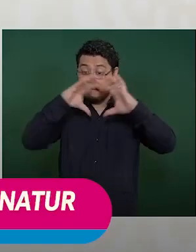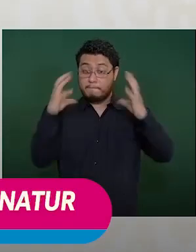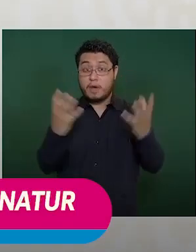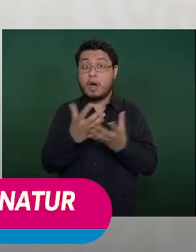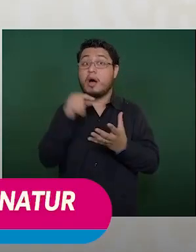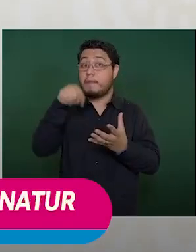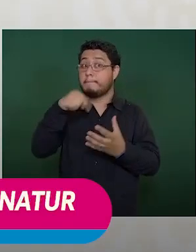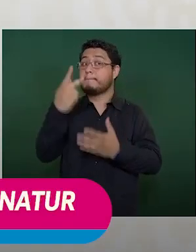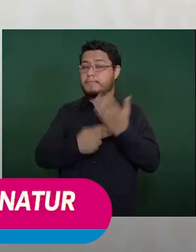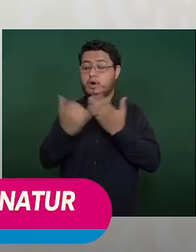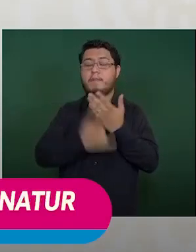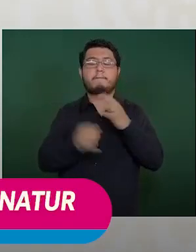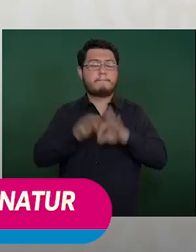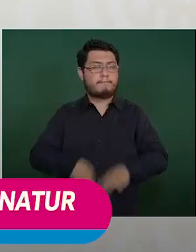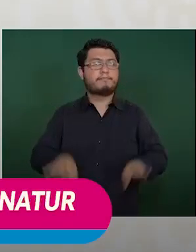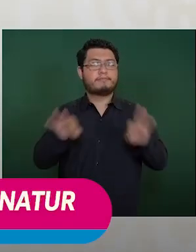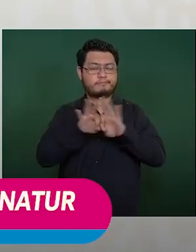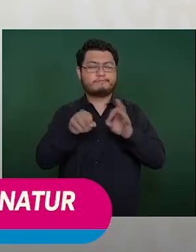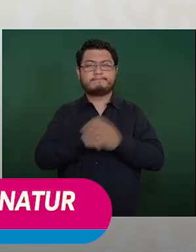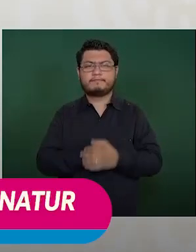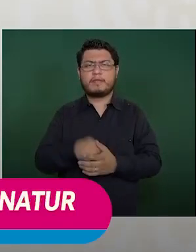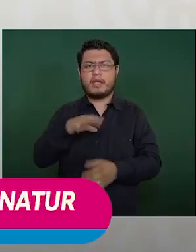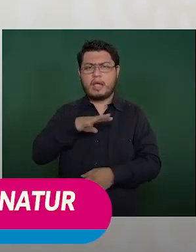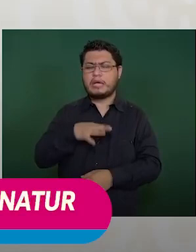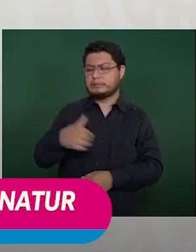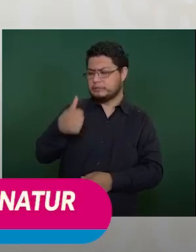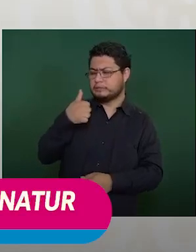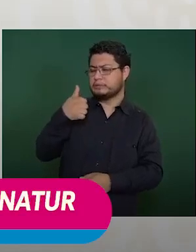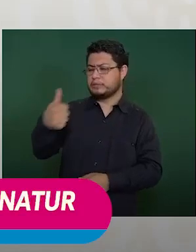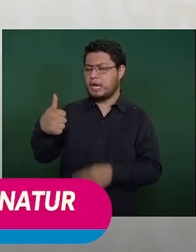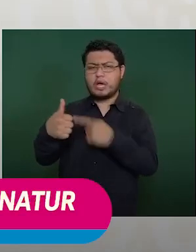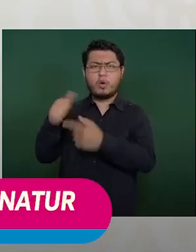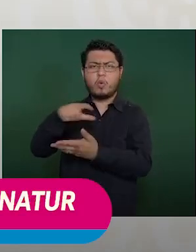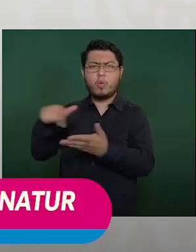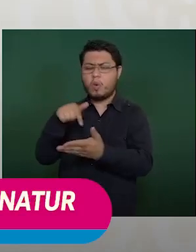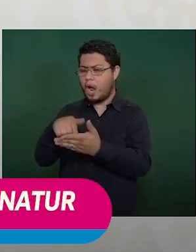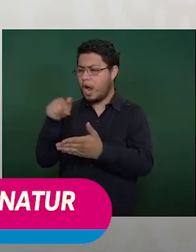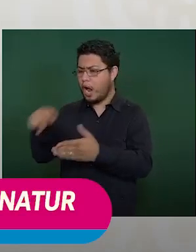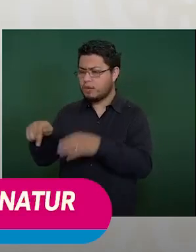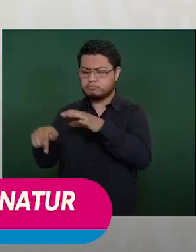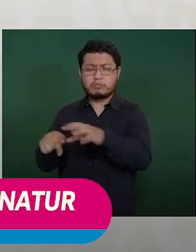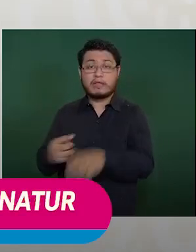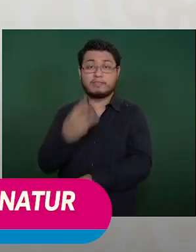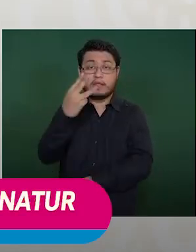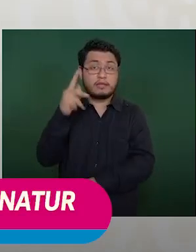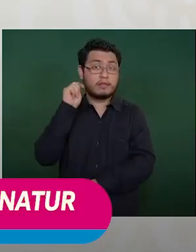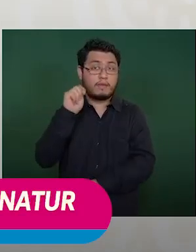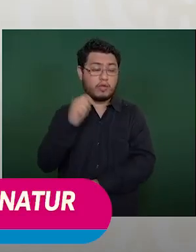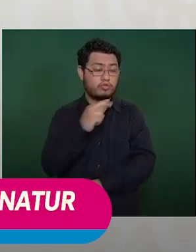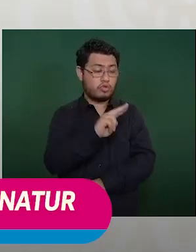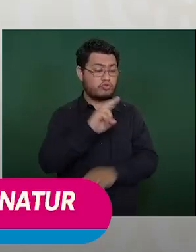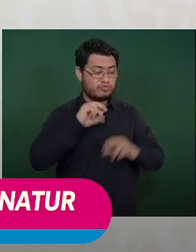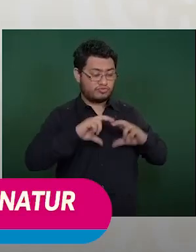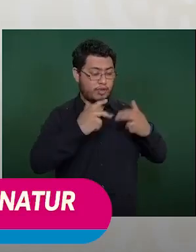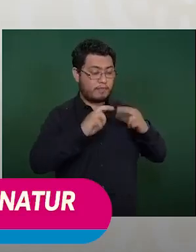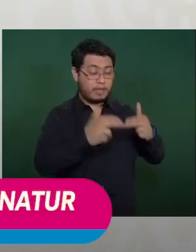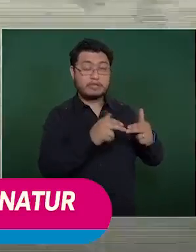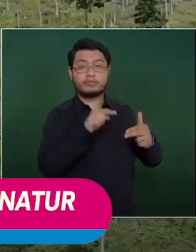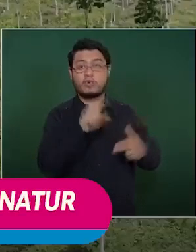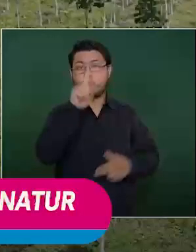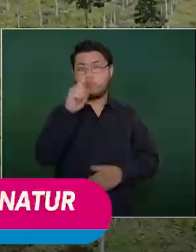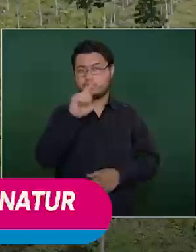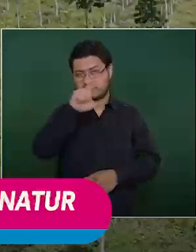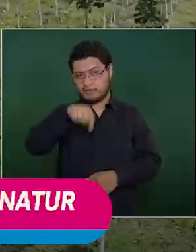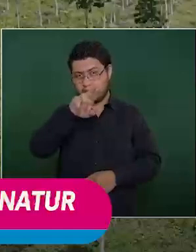reforestación. Se cuenta con 6 viveros militares, 3 en Tabasco, 2 en Chiapas y 1 en Quintana